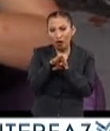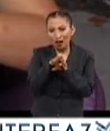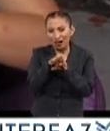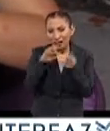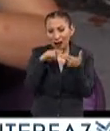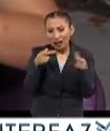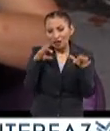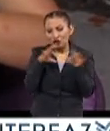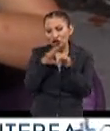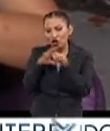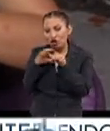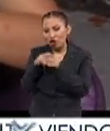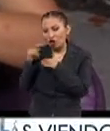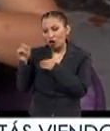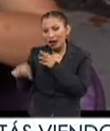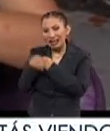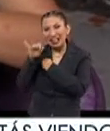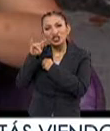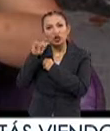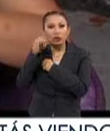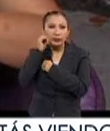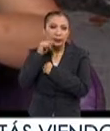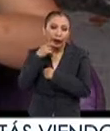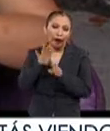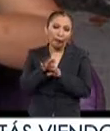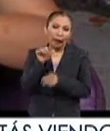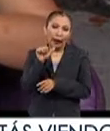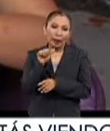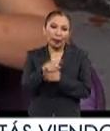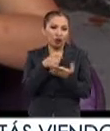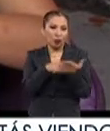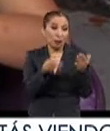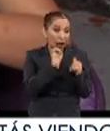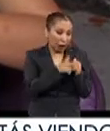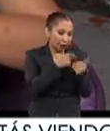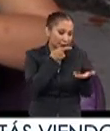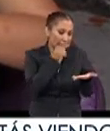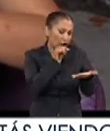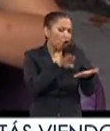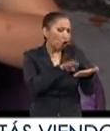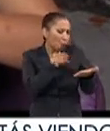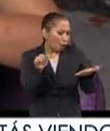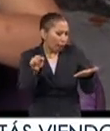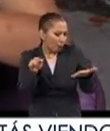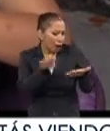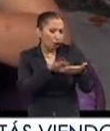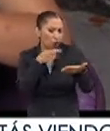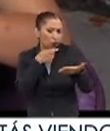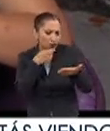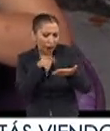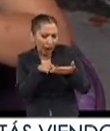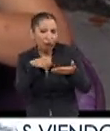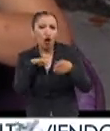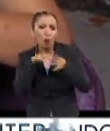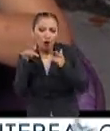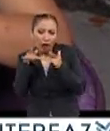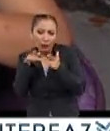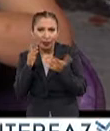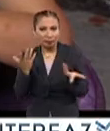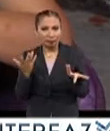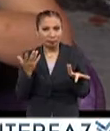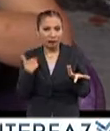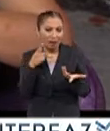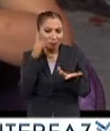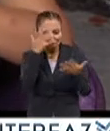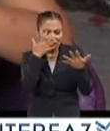vamos relacionando con los instructivos que siempre tenemos que leer, ¿no? Si compras algo te dice, ¿no? Cómo se lava, cómo se usa, cómo se conecta, y a